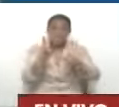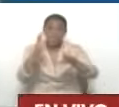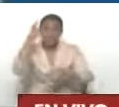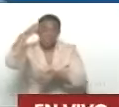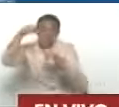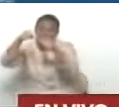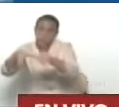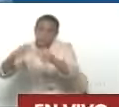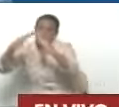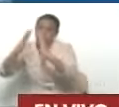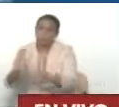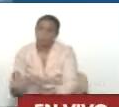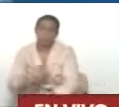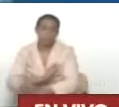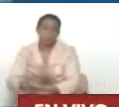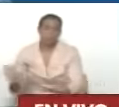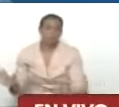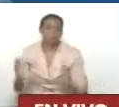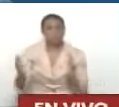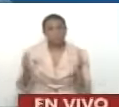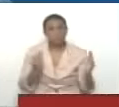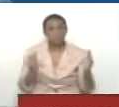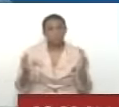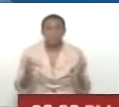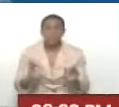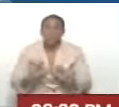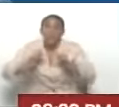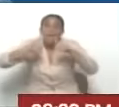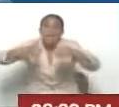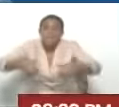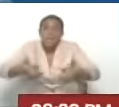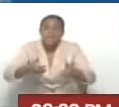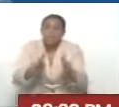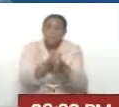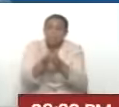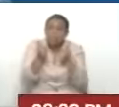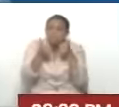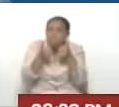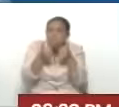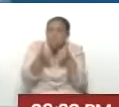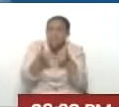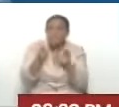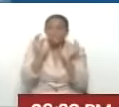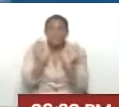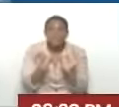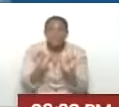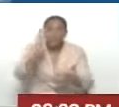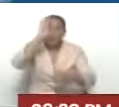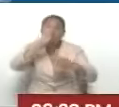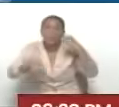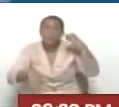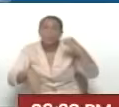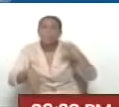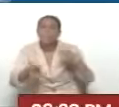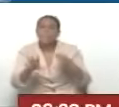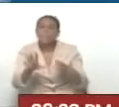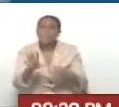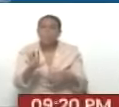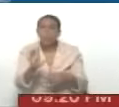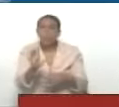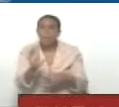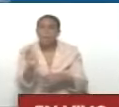días de cuarentena. ¿Y cuándo empieza a recuperarse? Precisamente el último trimestre del año